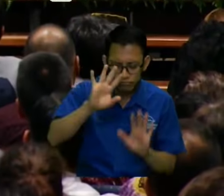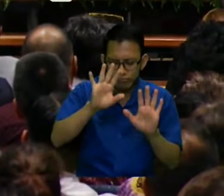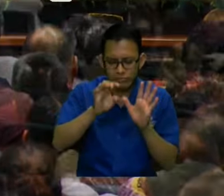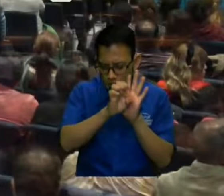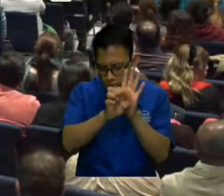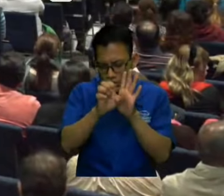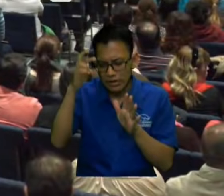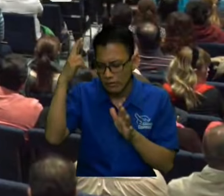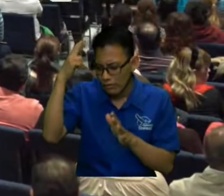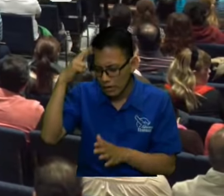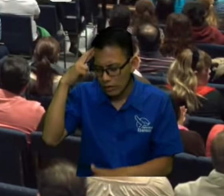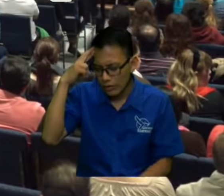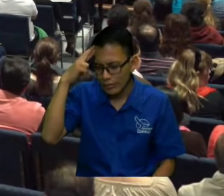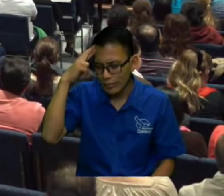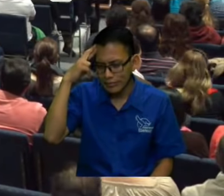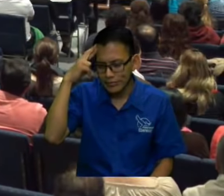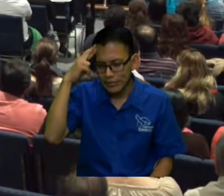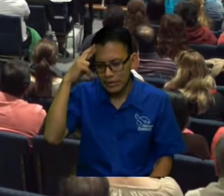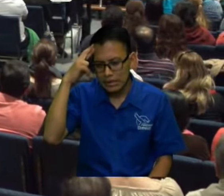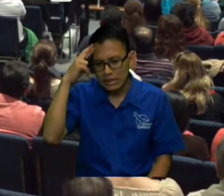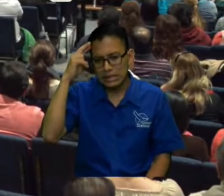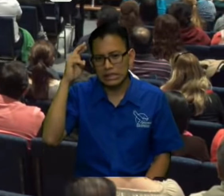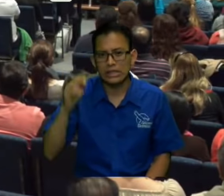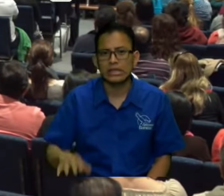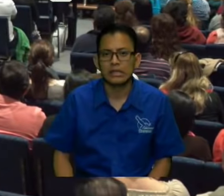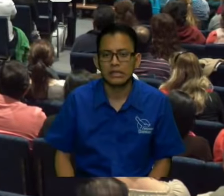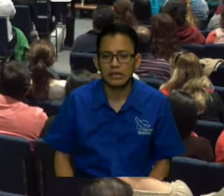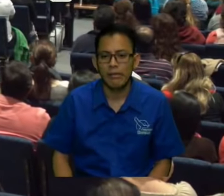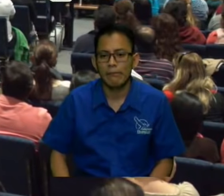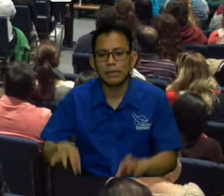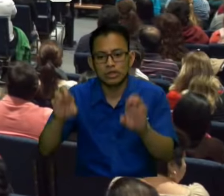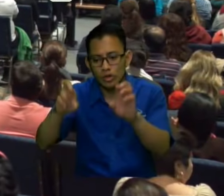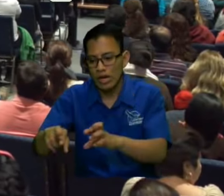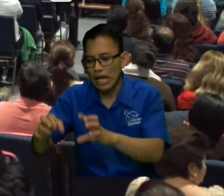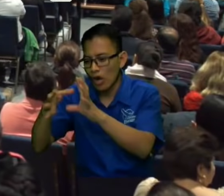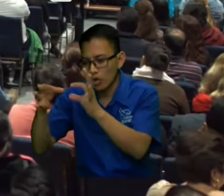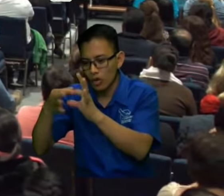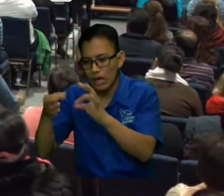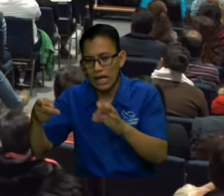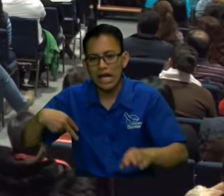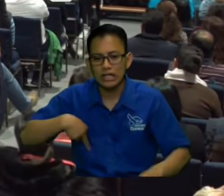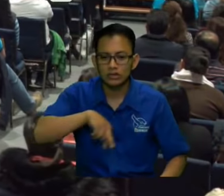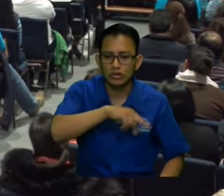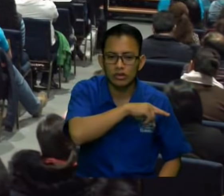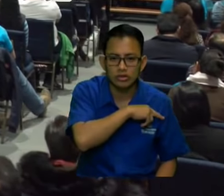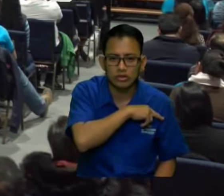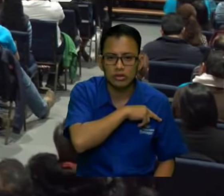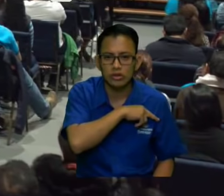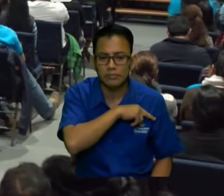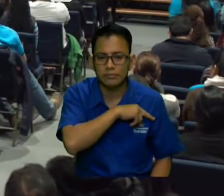algún momento algún colega tuyo nos contó respecto a una cosa que se llama